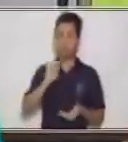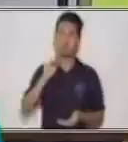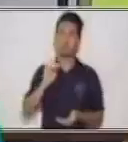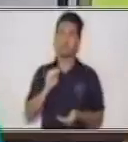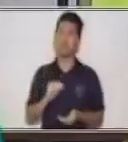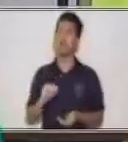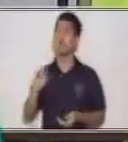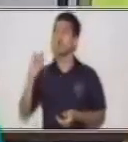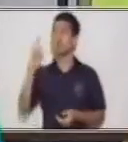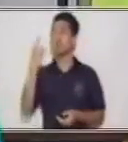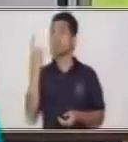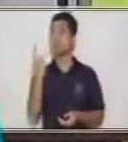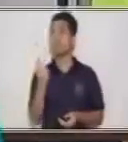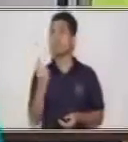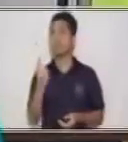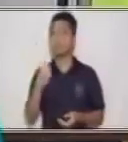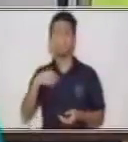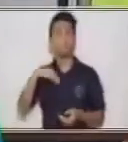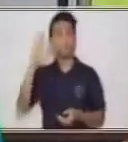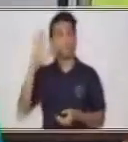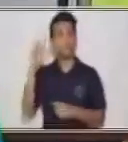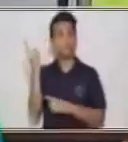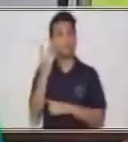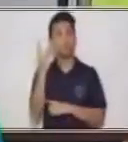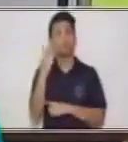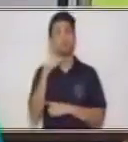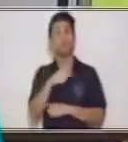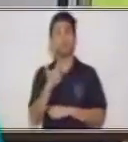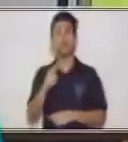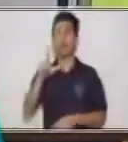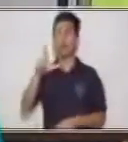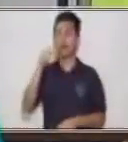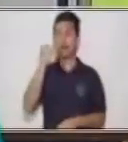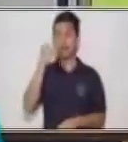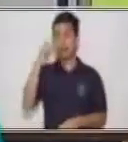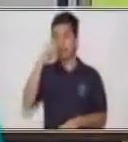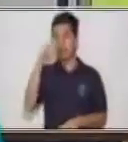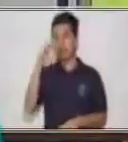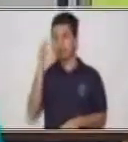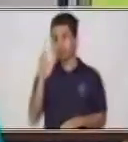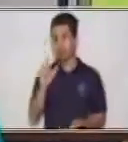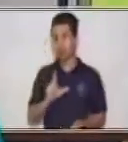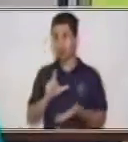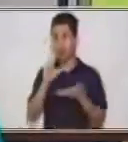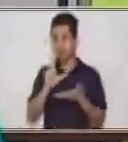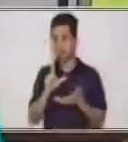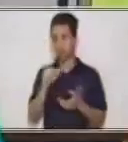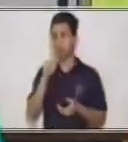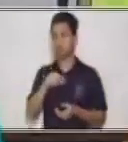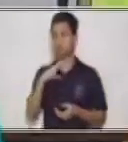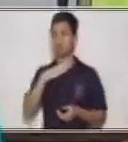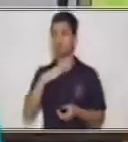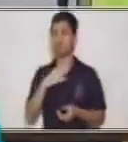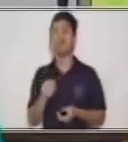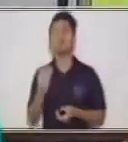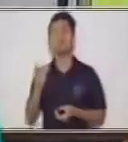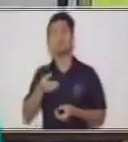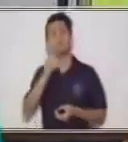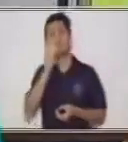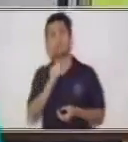básica de las medidas de capacidad es el litro. El litro contiene ¿cuántos vasos?